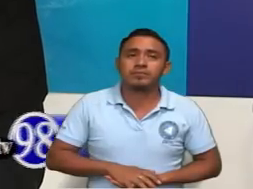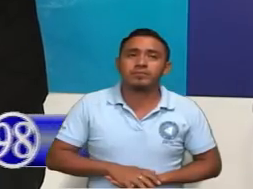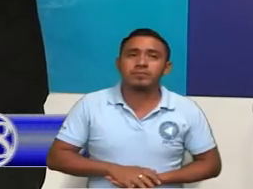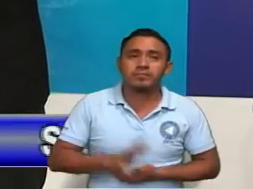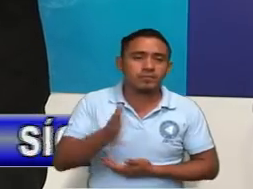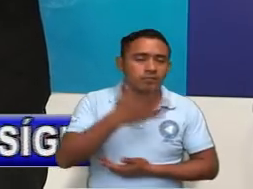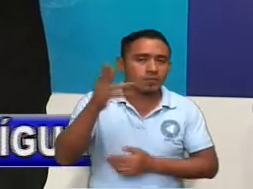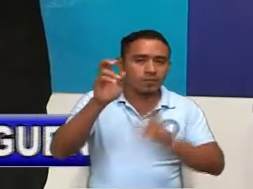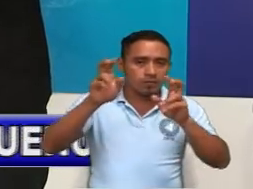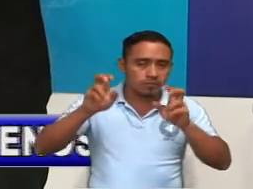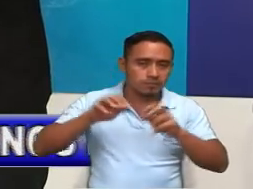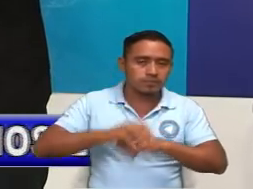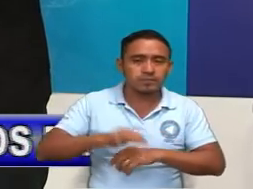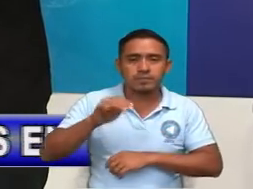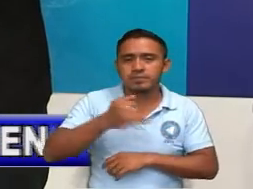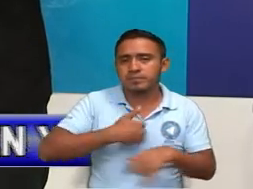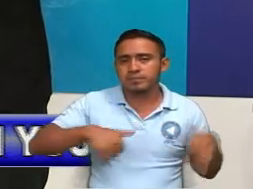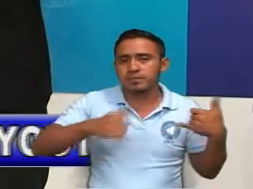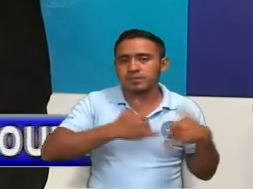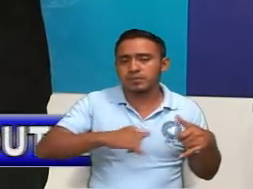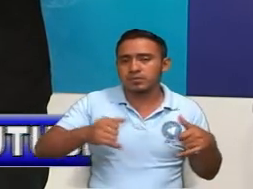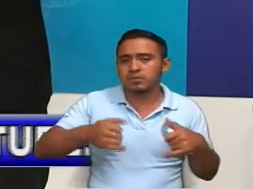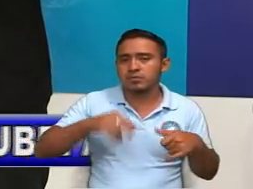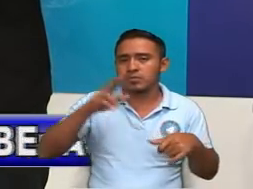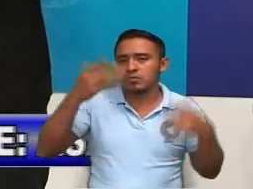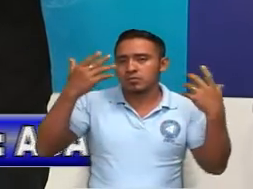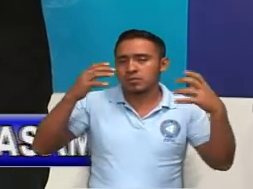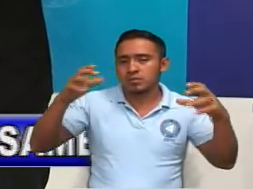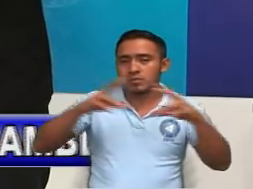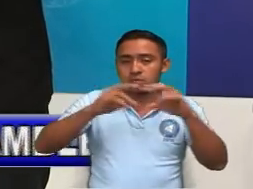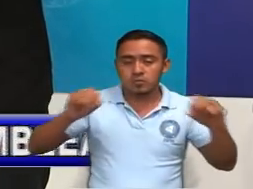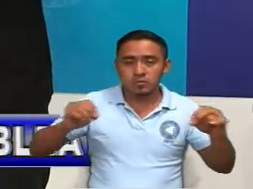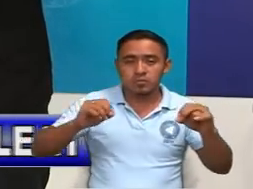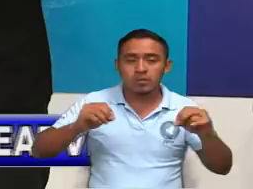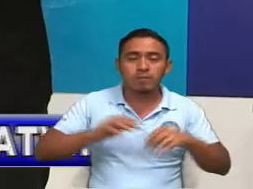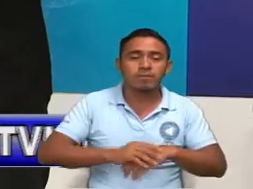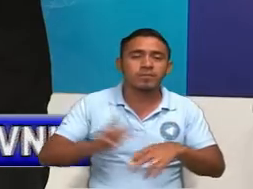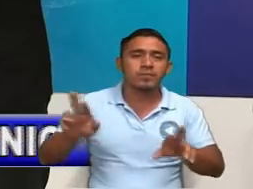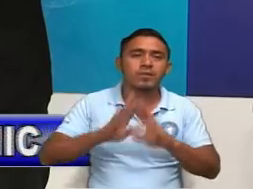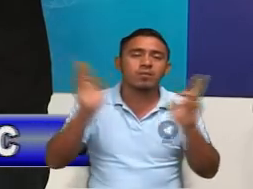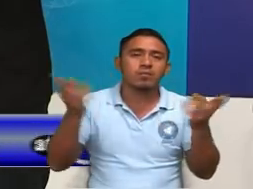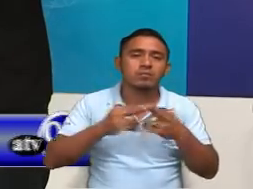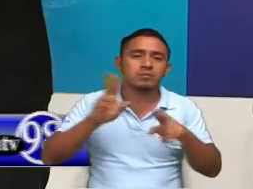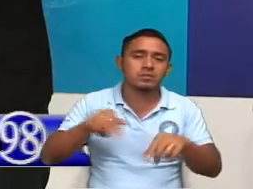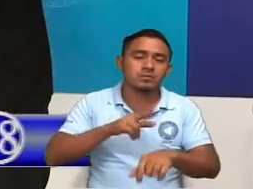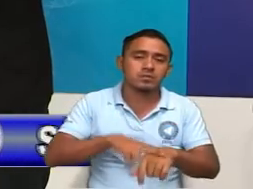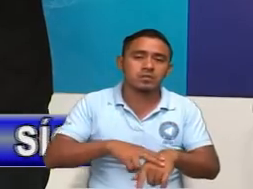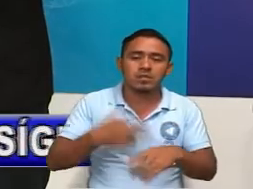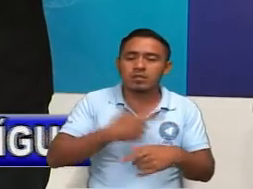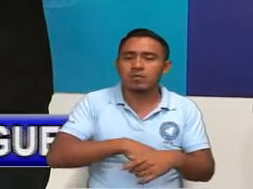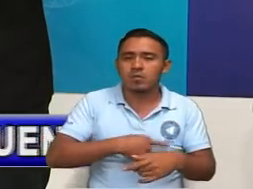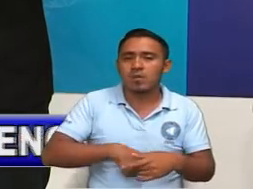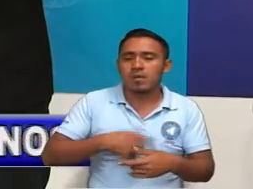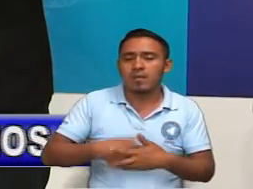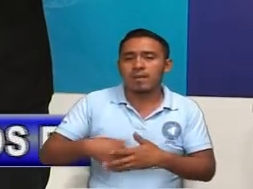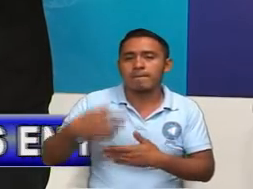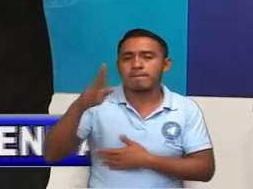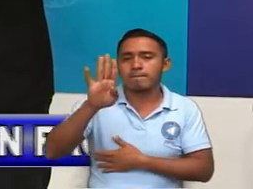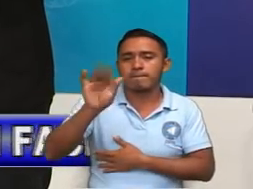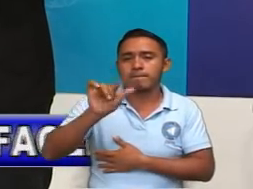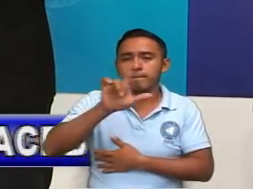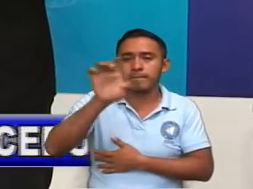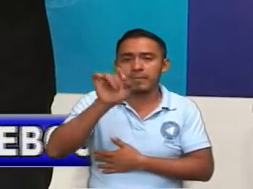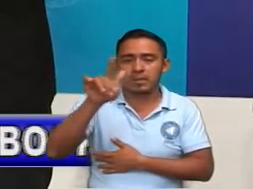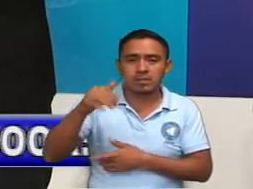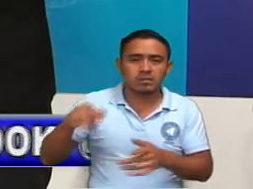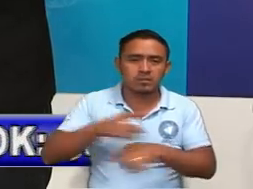En otro ámbito informativo, el Instituto Nicaragüense de Cultura realiza el Encuentro Nacional de Escuelas de Ballet, esto en conmemoración precisamente